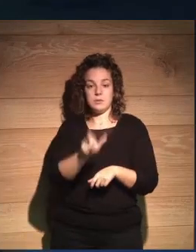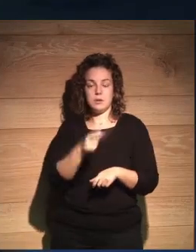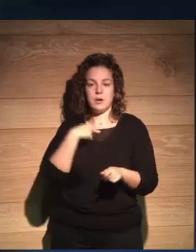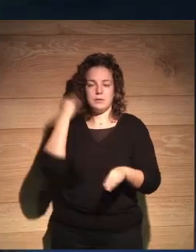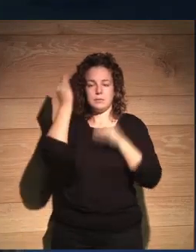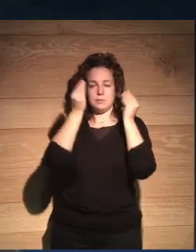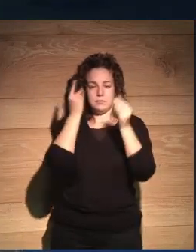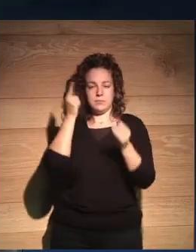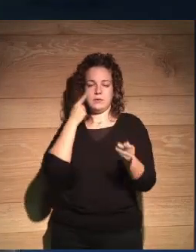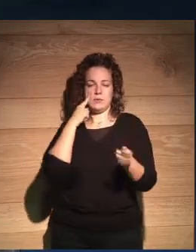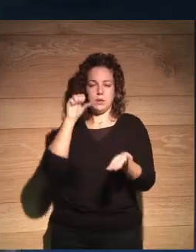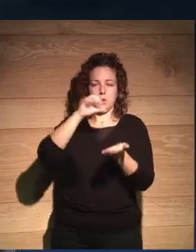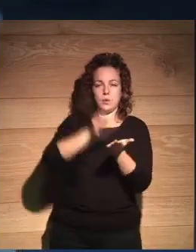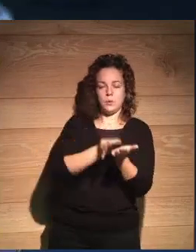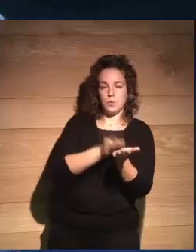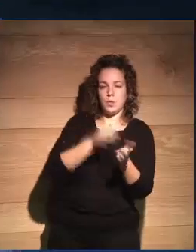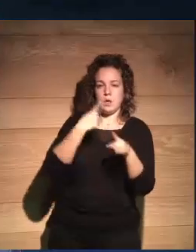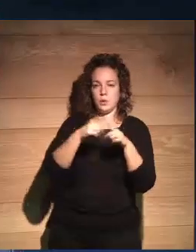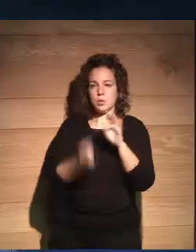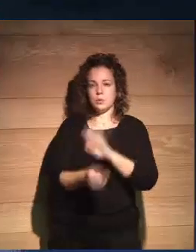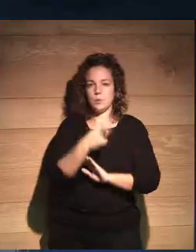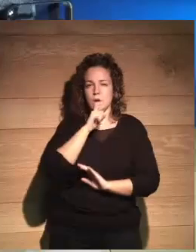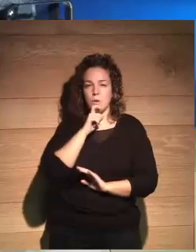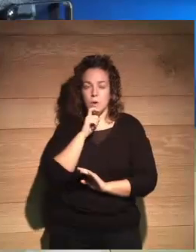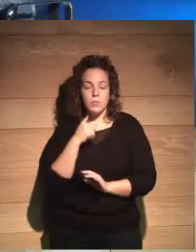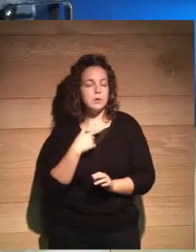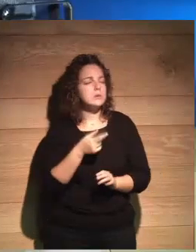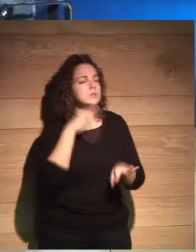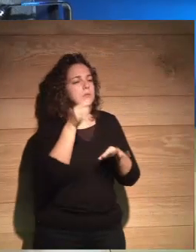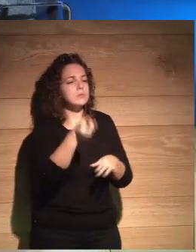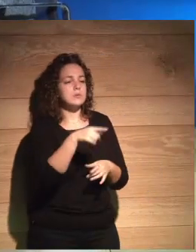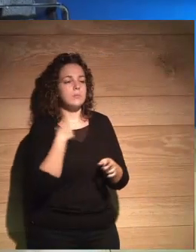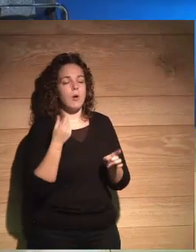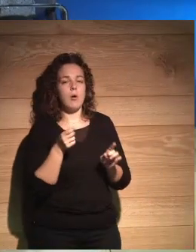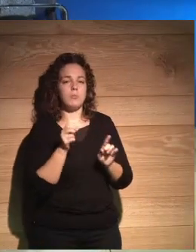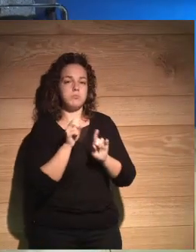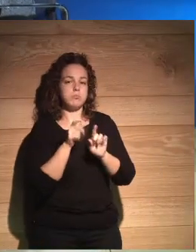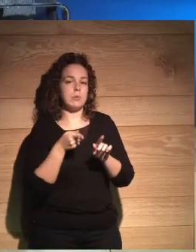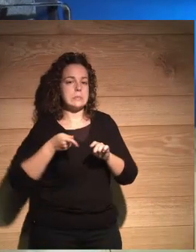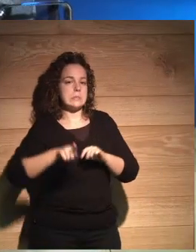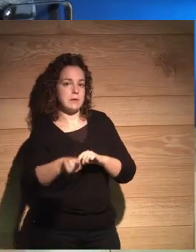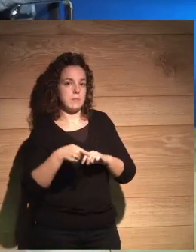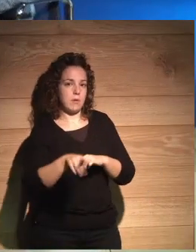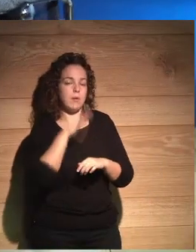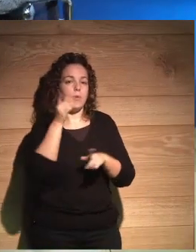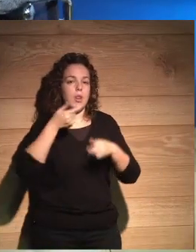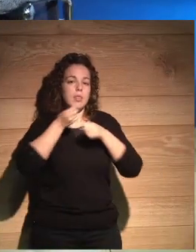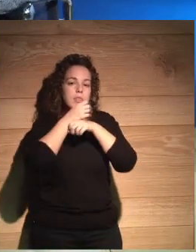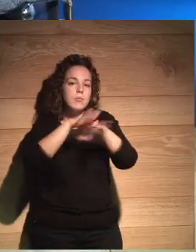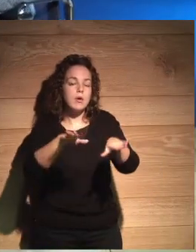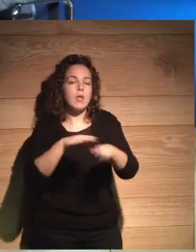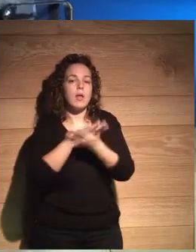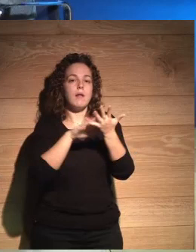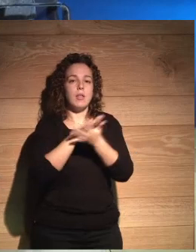empiece a pensar en su ciudad, cómo ocurren cosas. No, pero siempre has tenido un punto provocador, ¿no? Cuando están todos los divulgadores hablando del